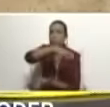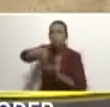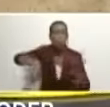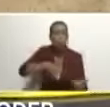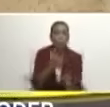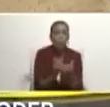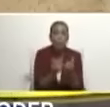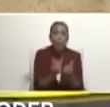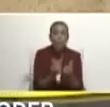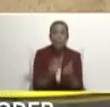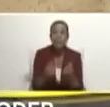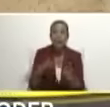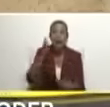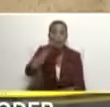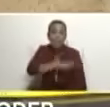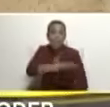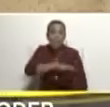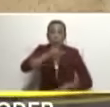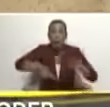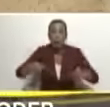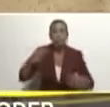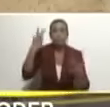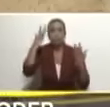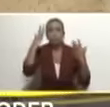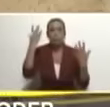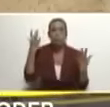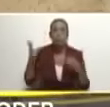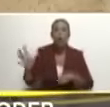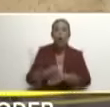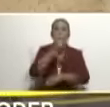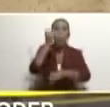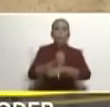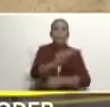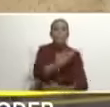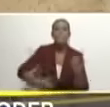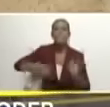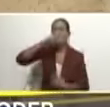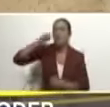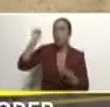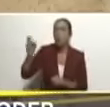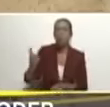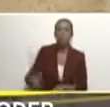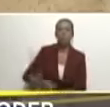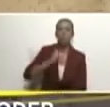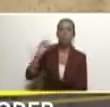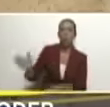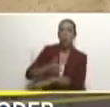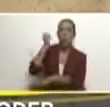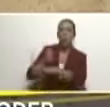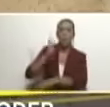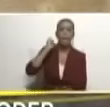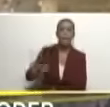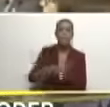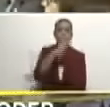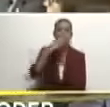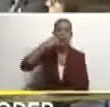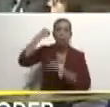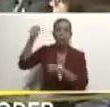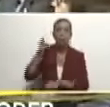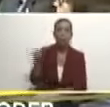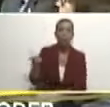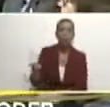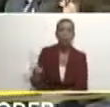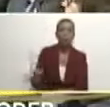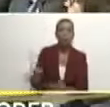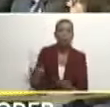la economía, que la afectaron gravemente. Y después me echaban la culpa a mí. Culpa de Maduro, pues.